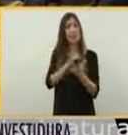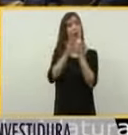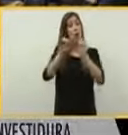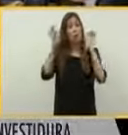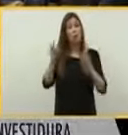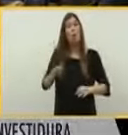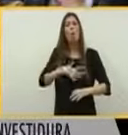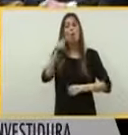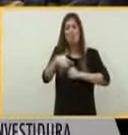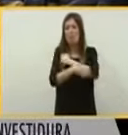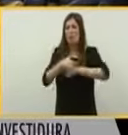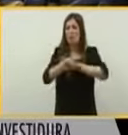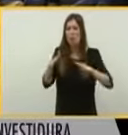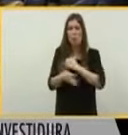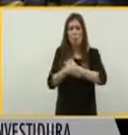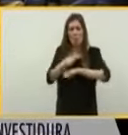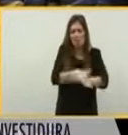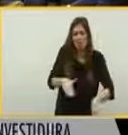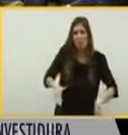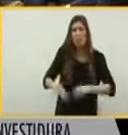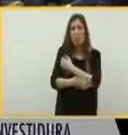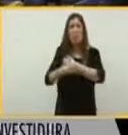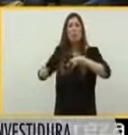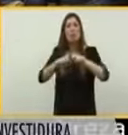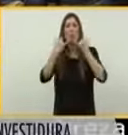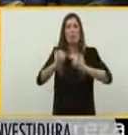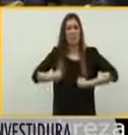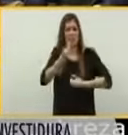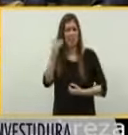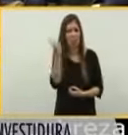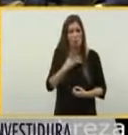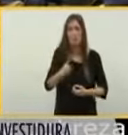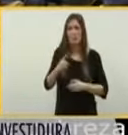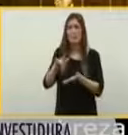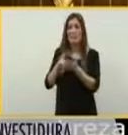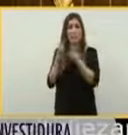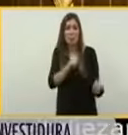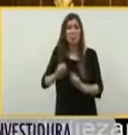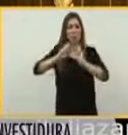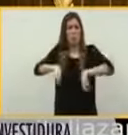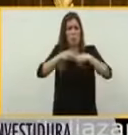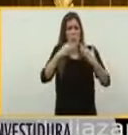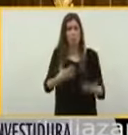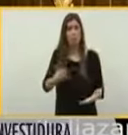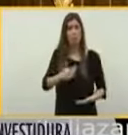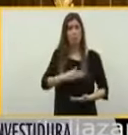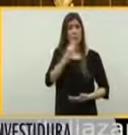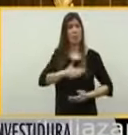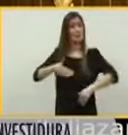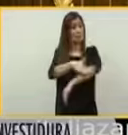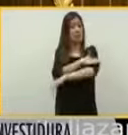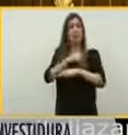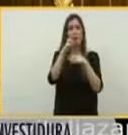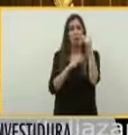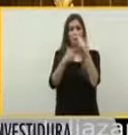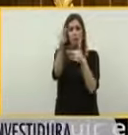la pobreza infantil, la pobreza energética, revitalizar nuestros sistemas de protección y reconstruir nuestro estado del bienestar y poner fin